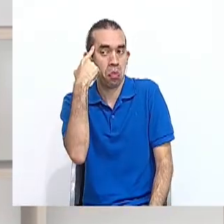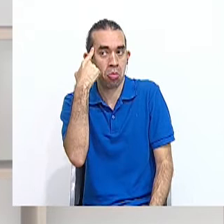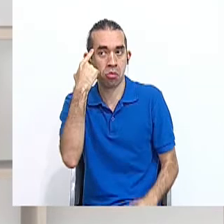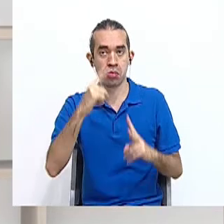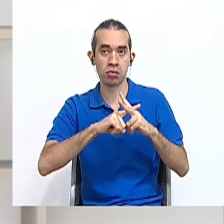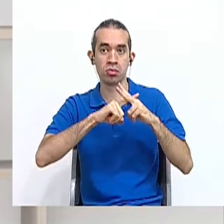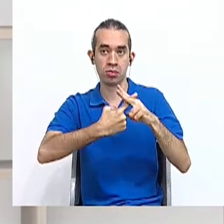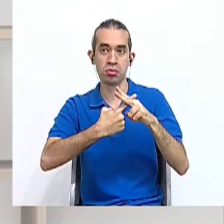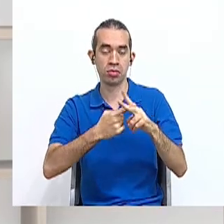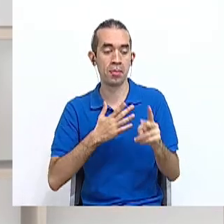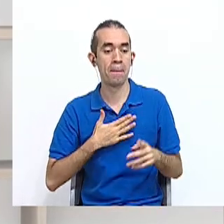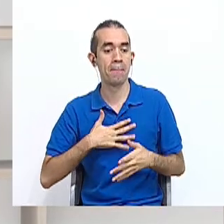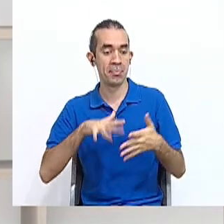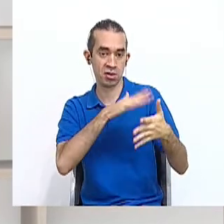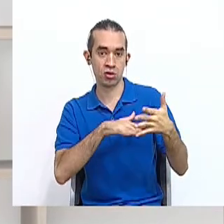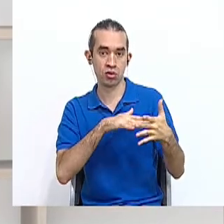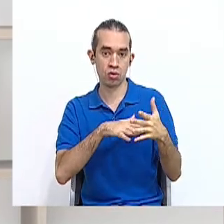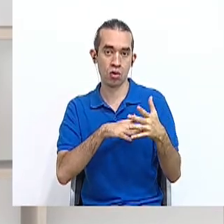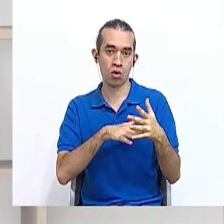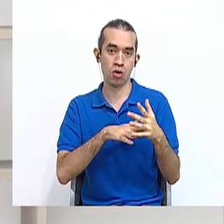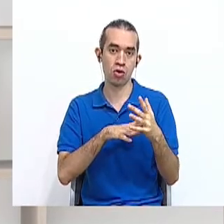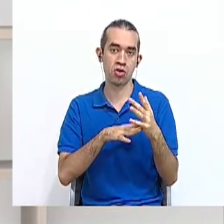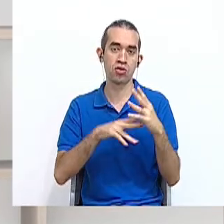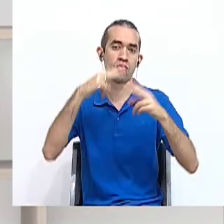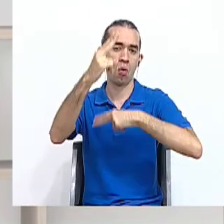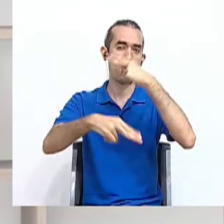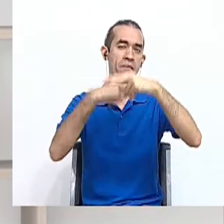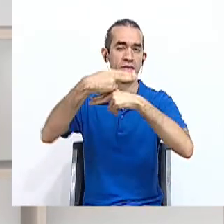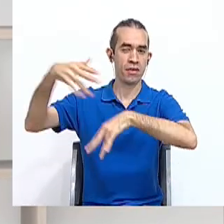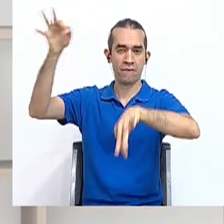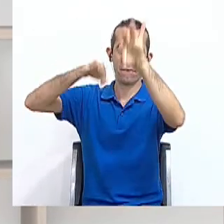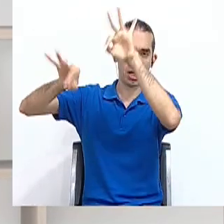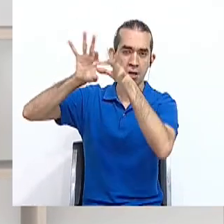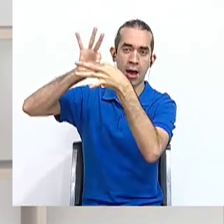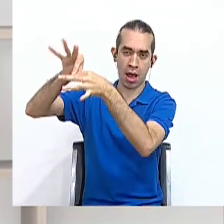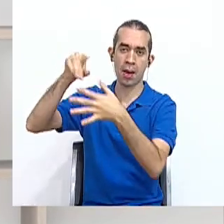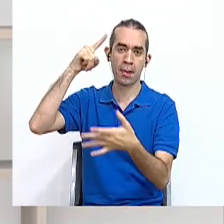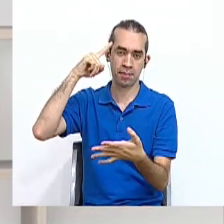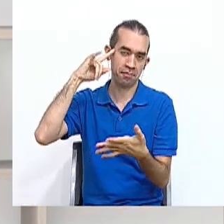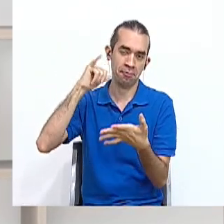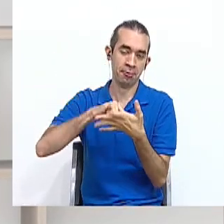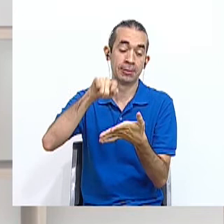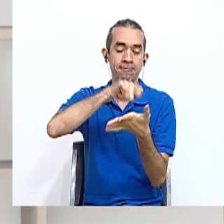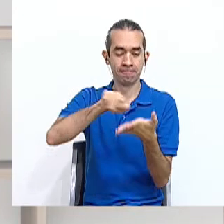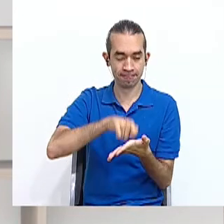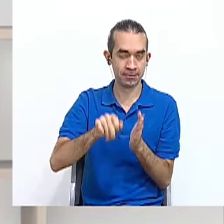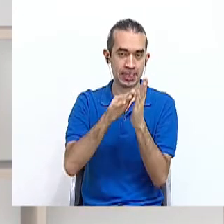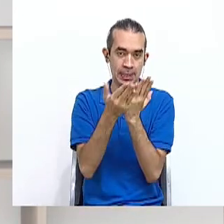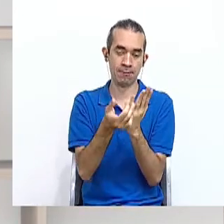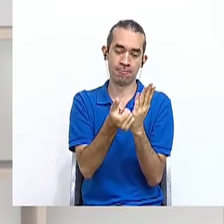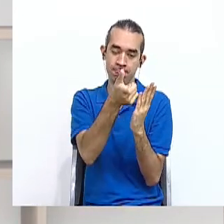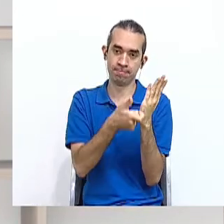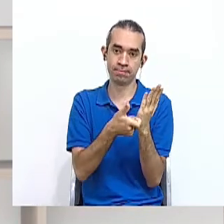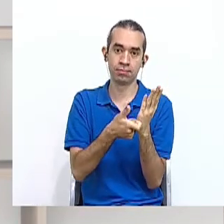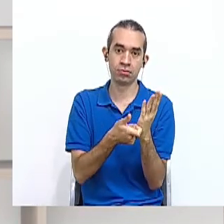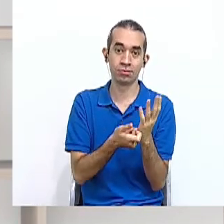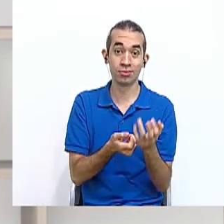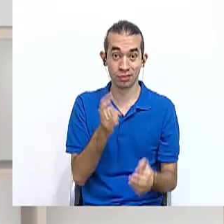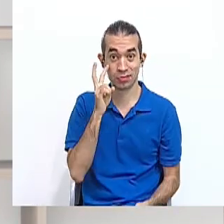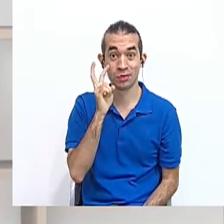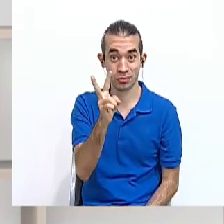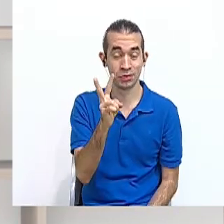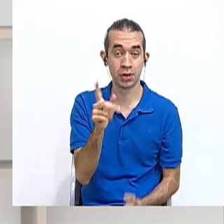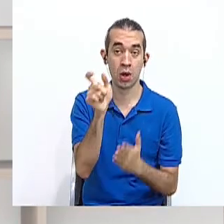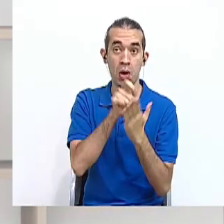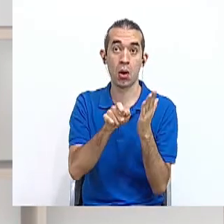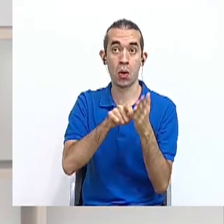inicio de mis estudios de astrofísica y la razón por la que escribo este libro. Fíjense por favor cómo nuestro